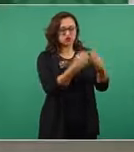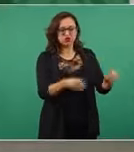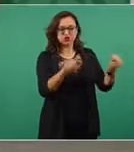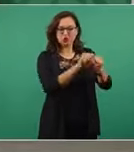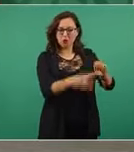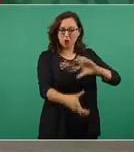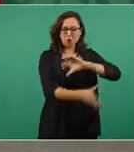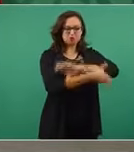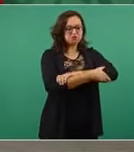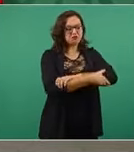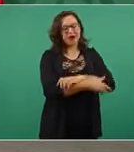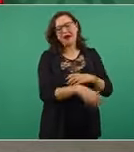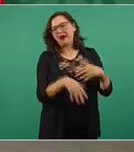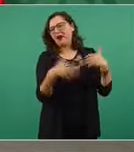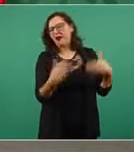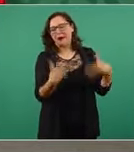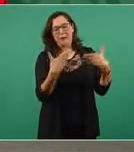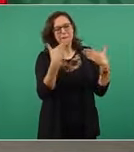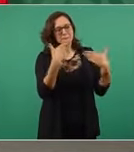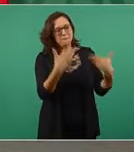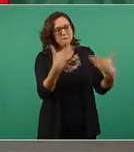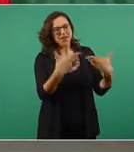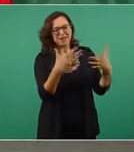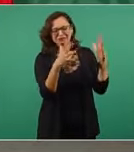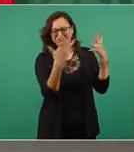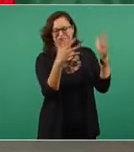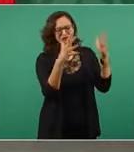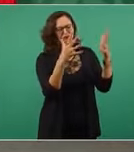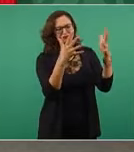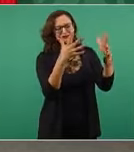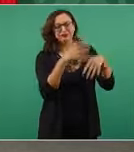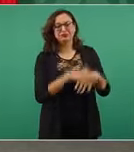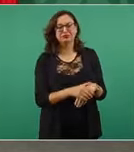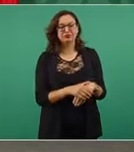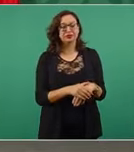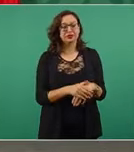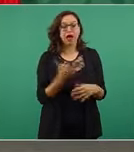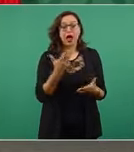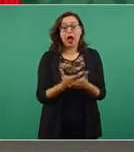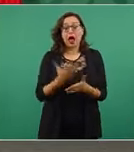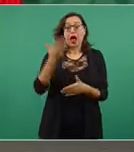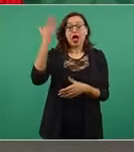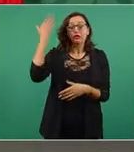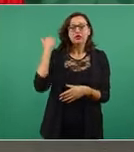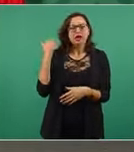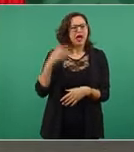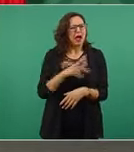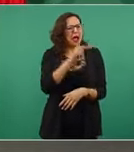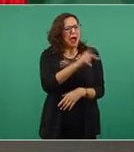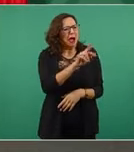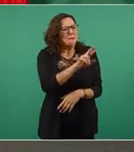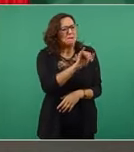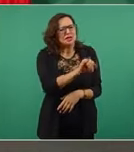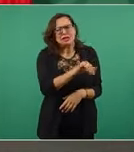Los que antes decían, qué barbaridad los del PRI, cómo son corruptos.